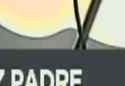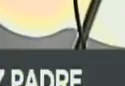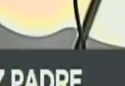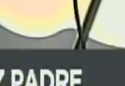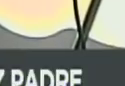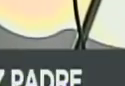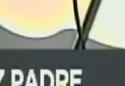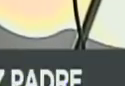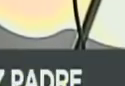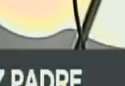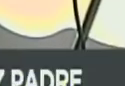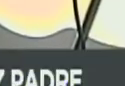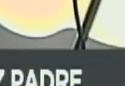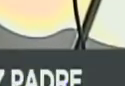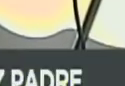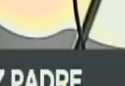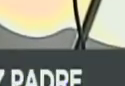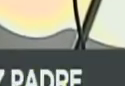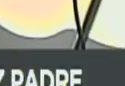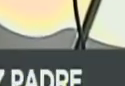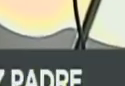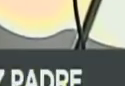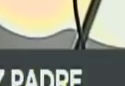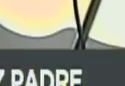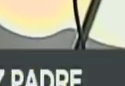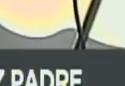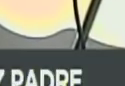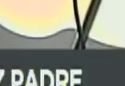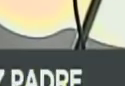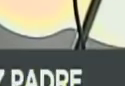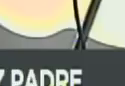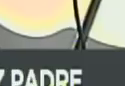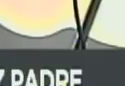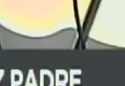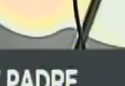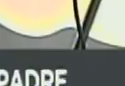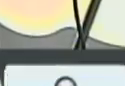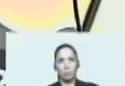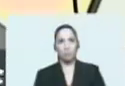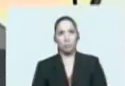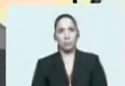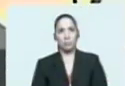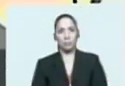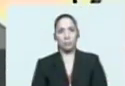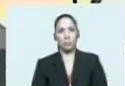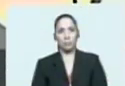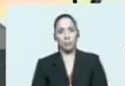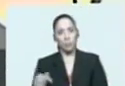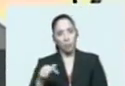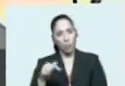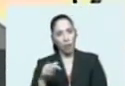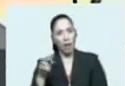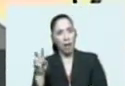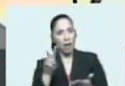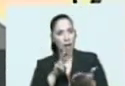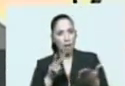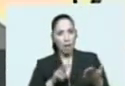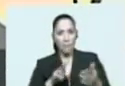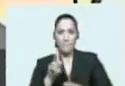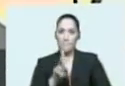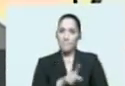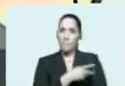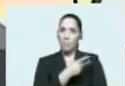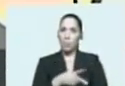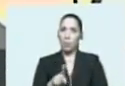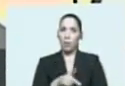en lo que dice solo yo voy a añadir hoy un poema que jorge tiene y que